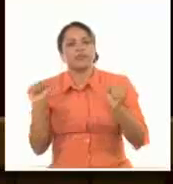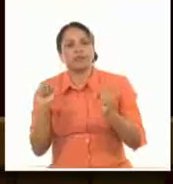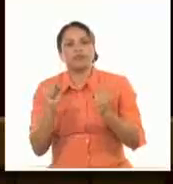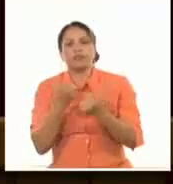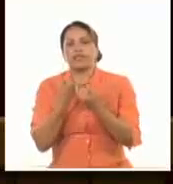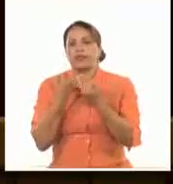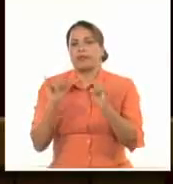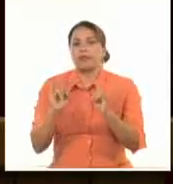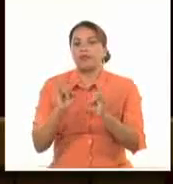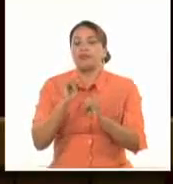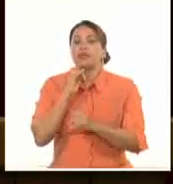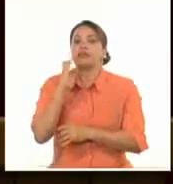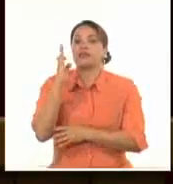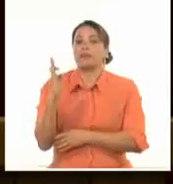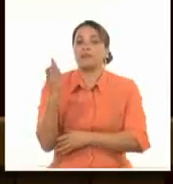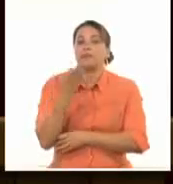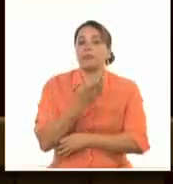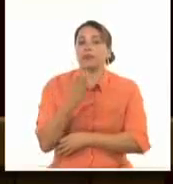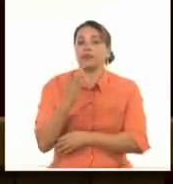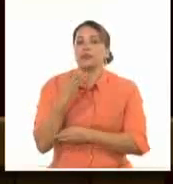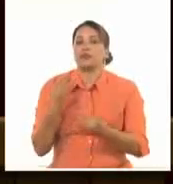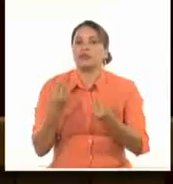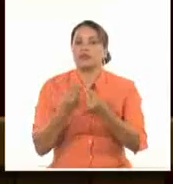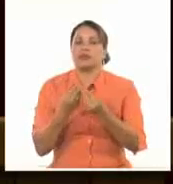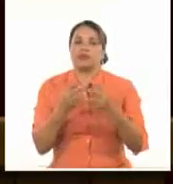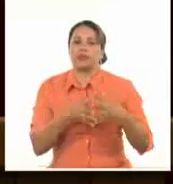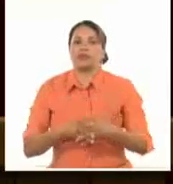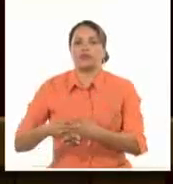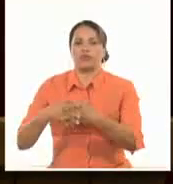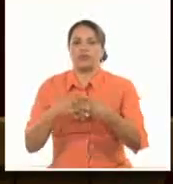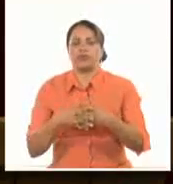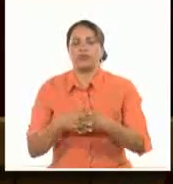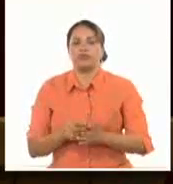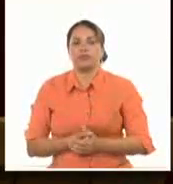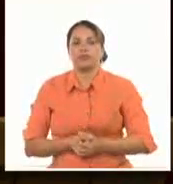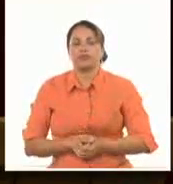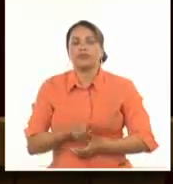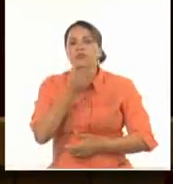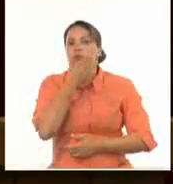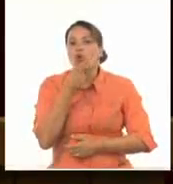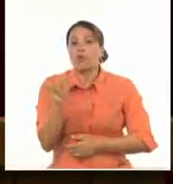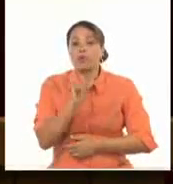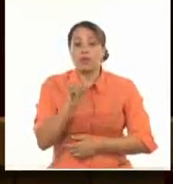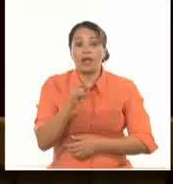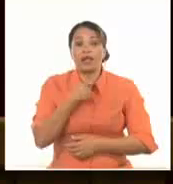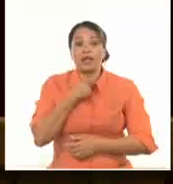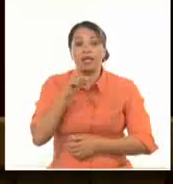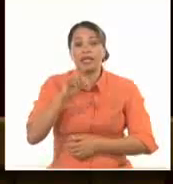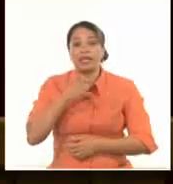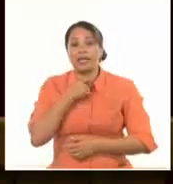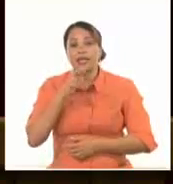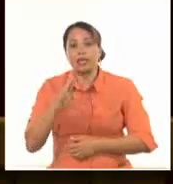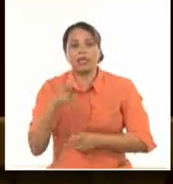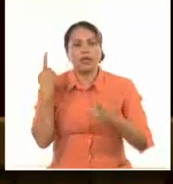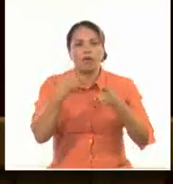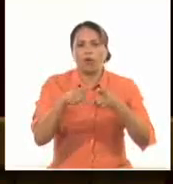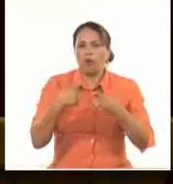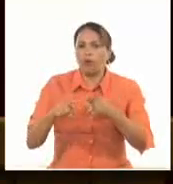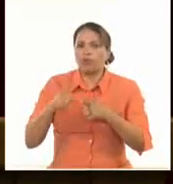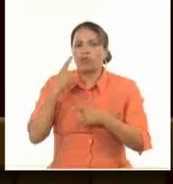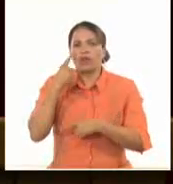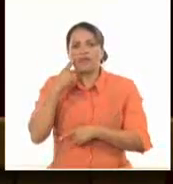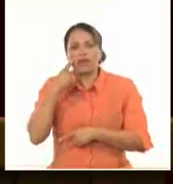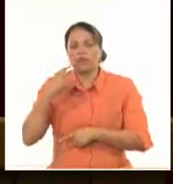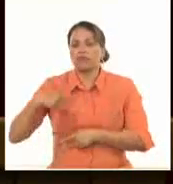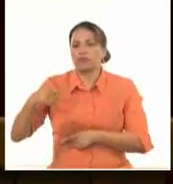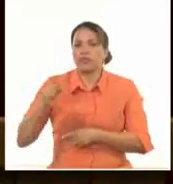de respeto mutuo con su poderoso vecino. Jóvenes como Elier y como tantos que encontramos continuamente en